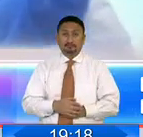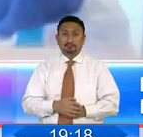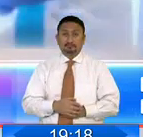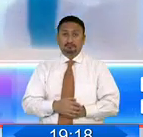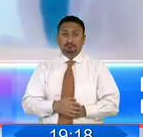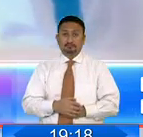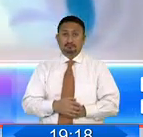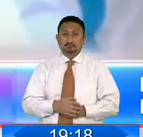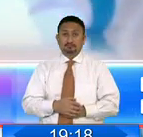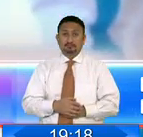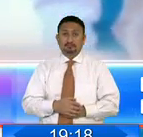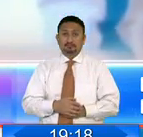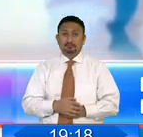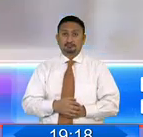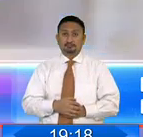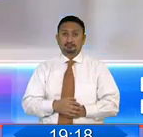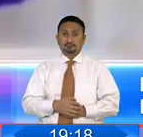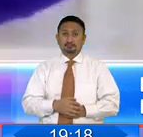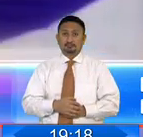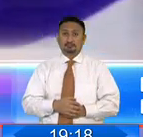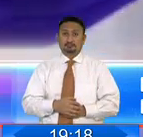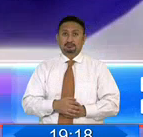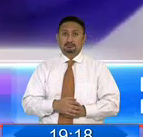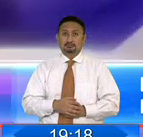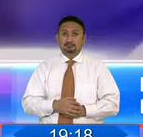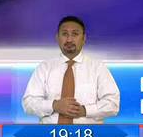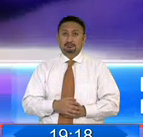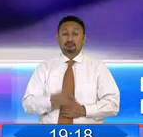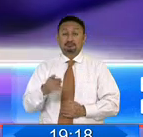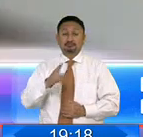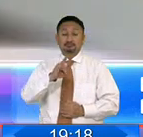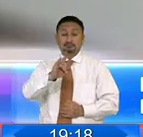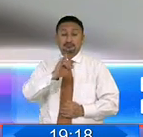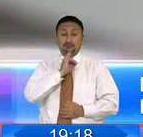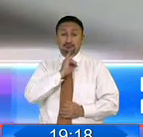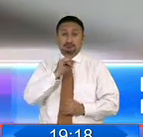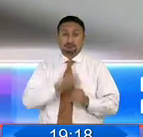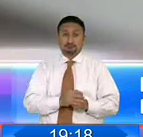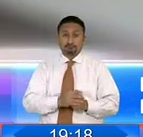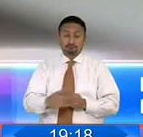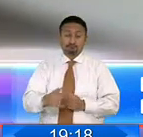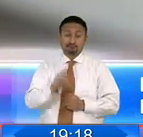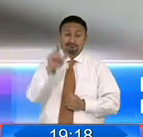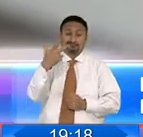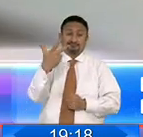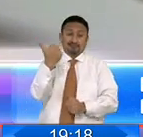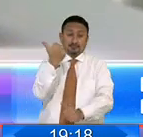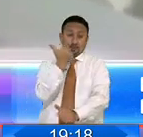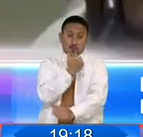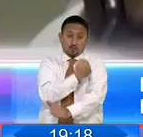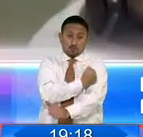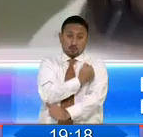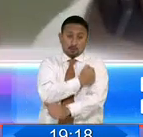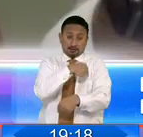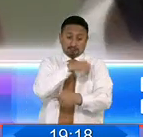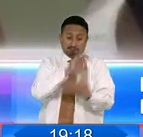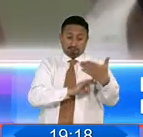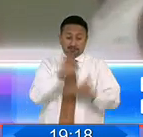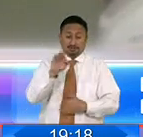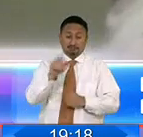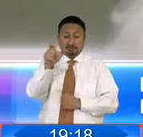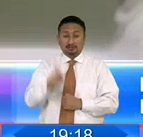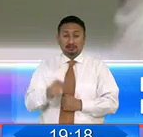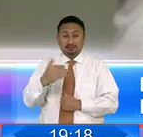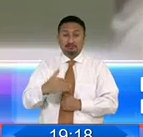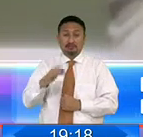punible mientras tanto en eeuu se aprobó la tercera vacuna contra la pandemia para las personas mayores